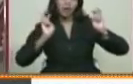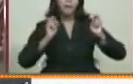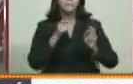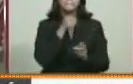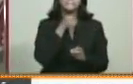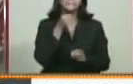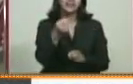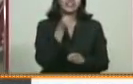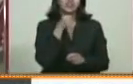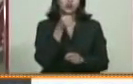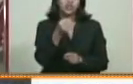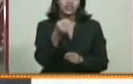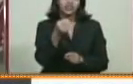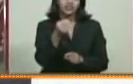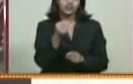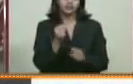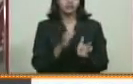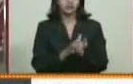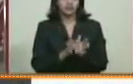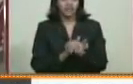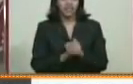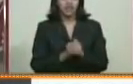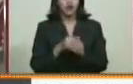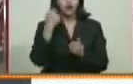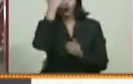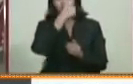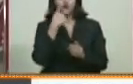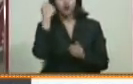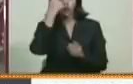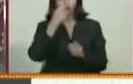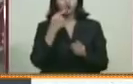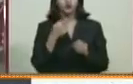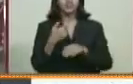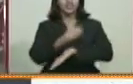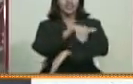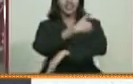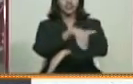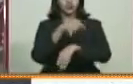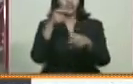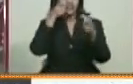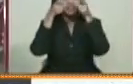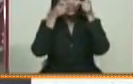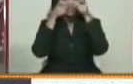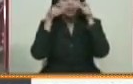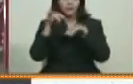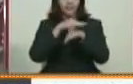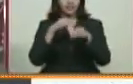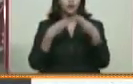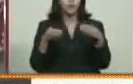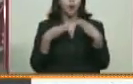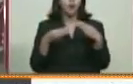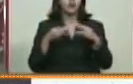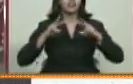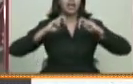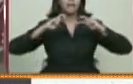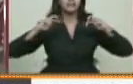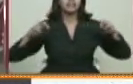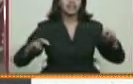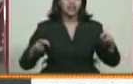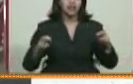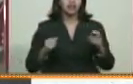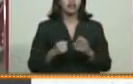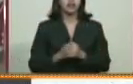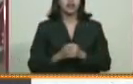periodistas, de los rostros y direcciones de fiscales del Ministerio Público que investigan el magnicidio en grado